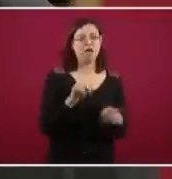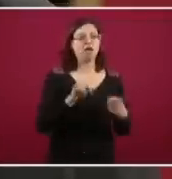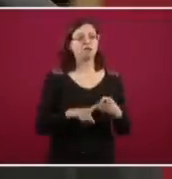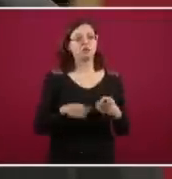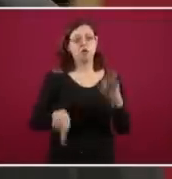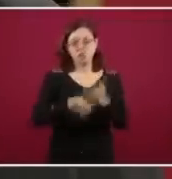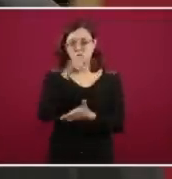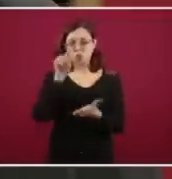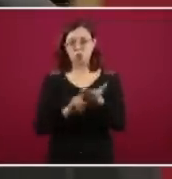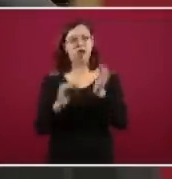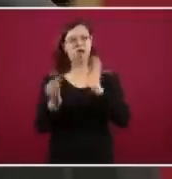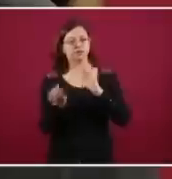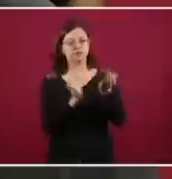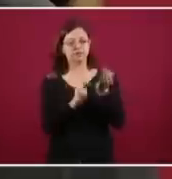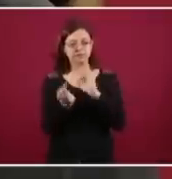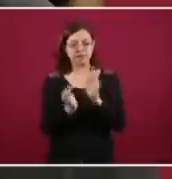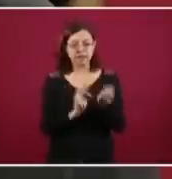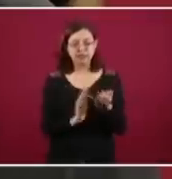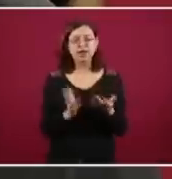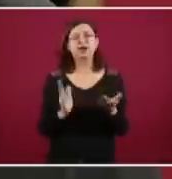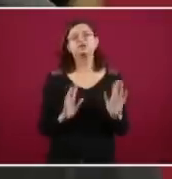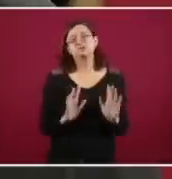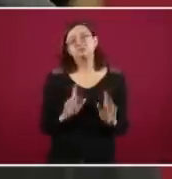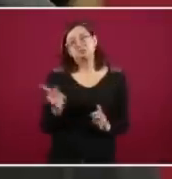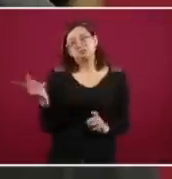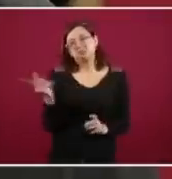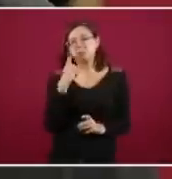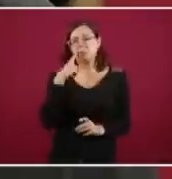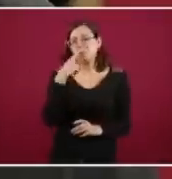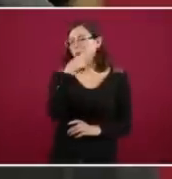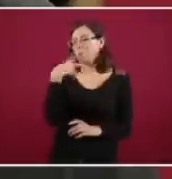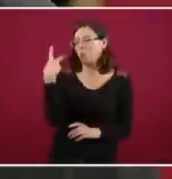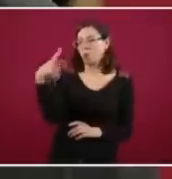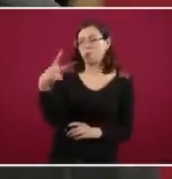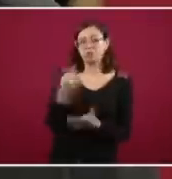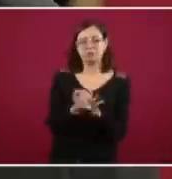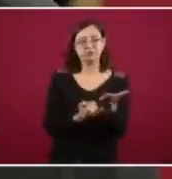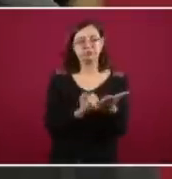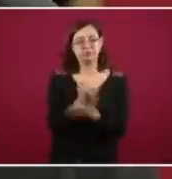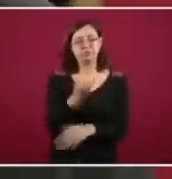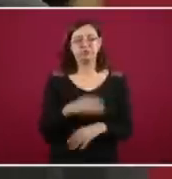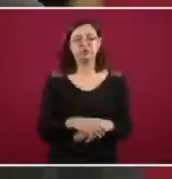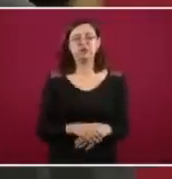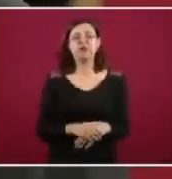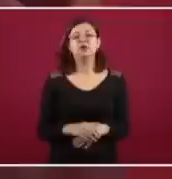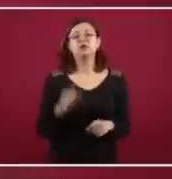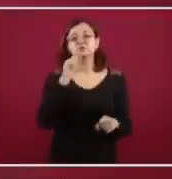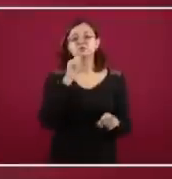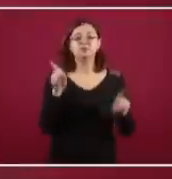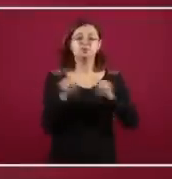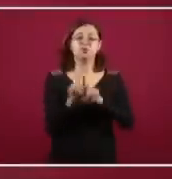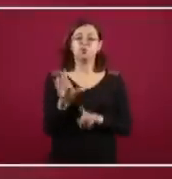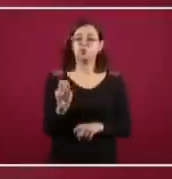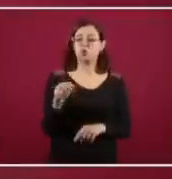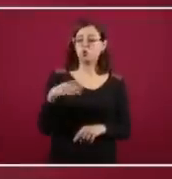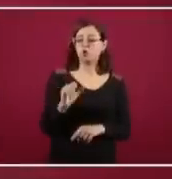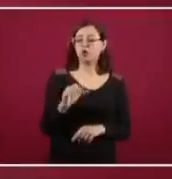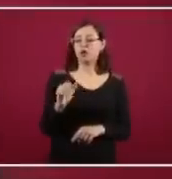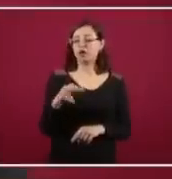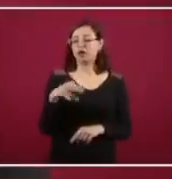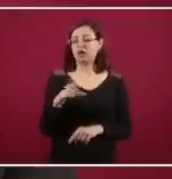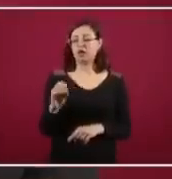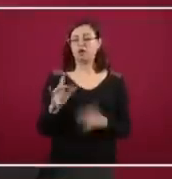la ubicación que fuera más cercana a donde se encontraran. Concanaco también realizó una campaña en